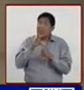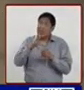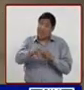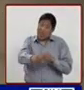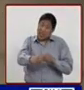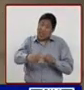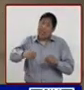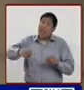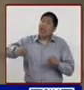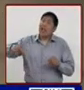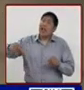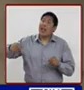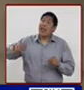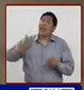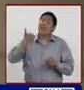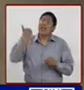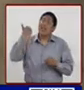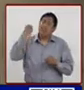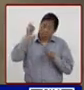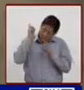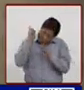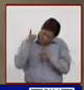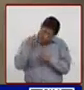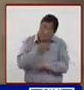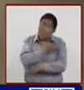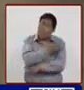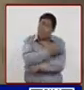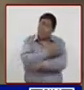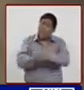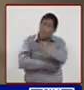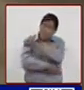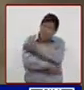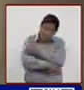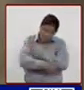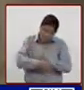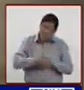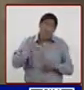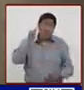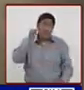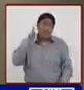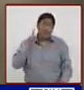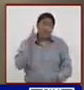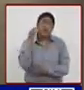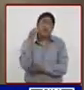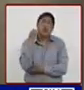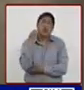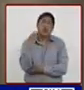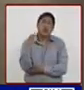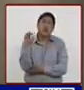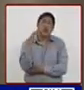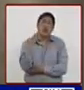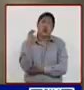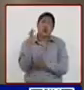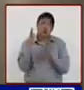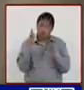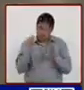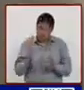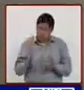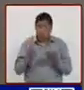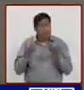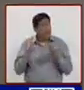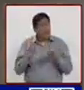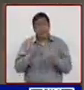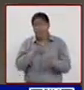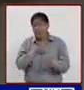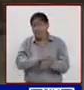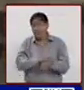puerta en este instante es, con franjas amarillas en los brazos, es el súbdito colombiano que está prendido ahora. Está prendido